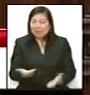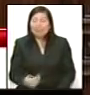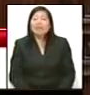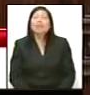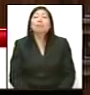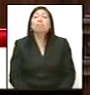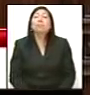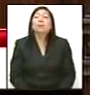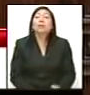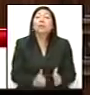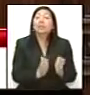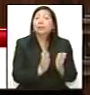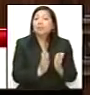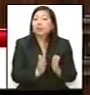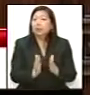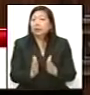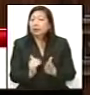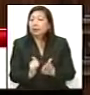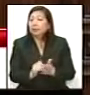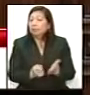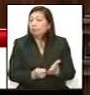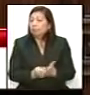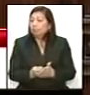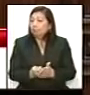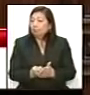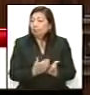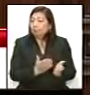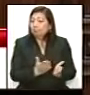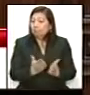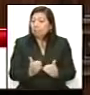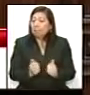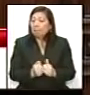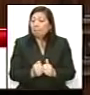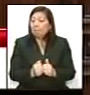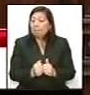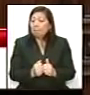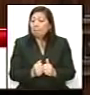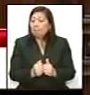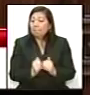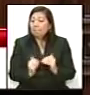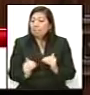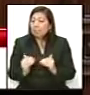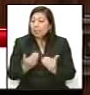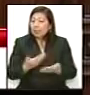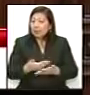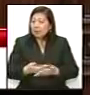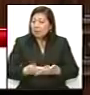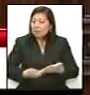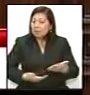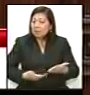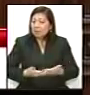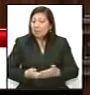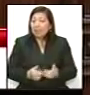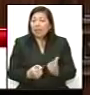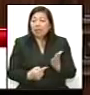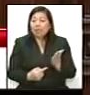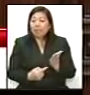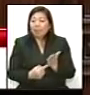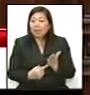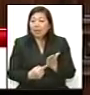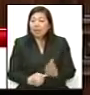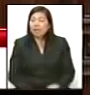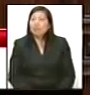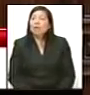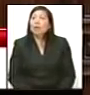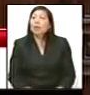público determinado, el precio está determinado por el expediente. por el expediente técnico.